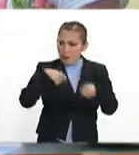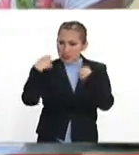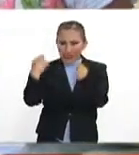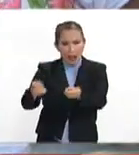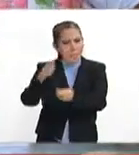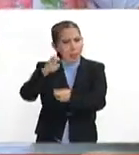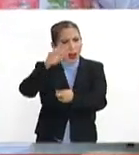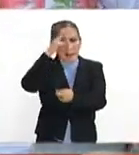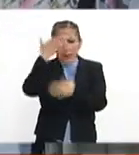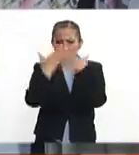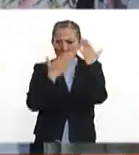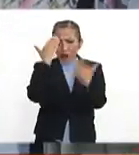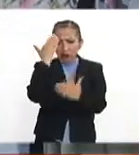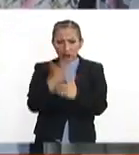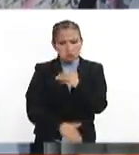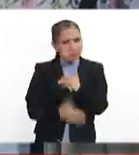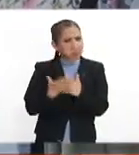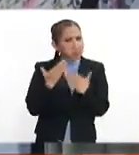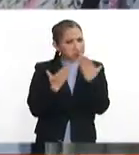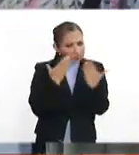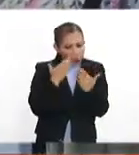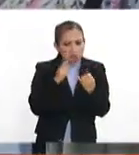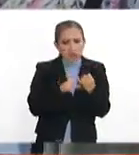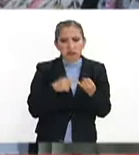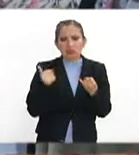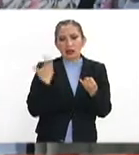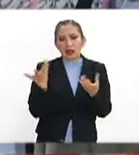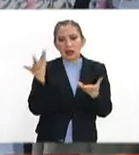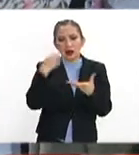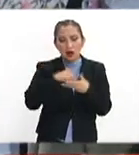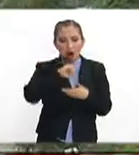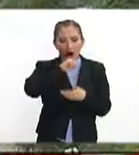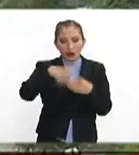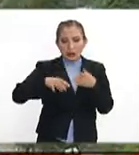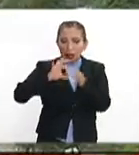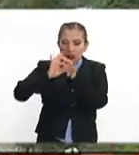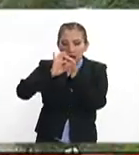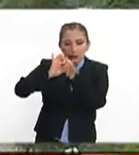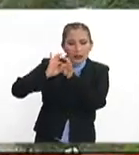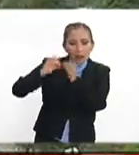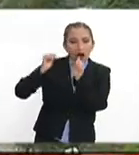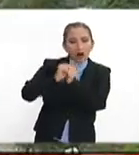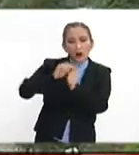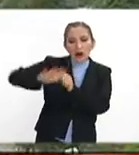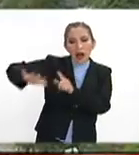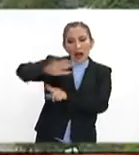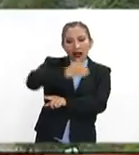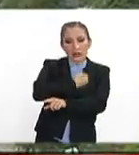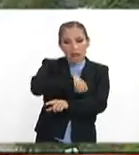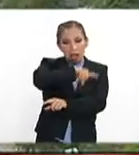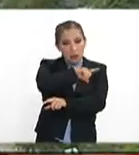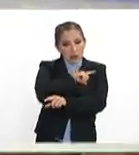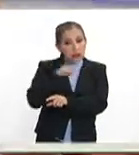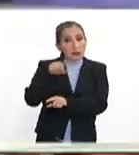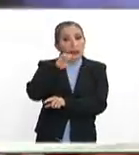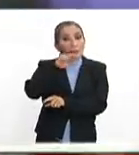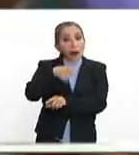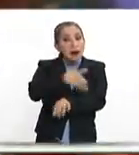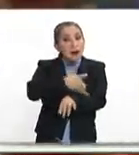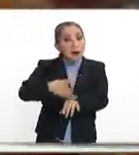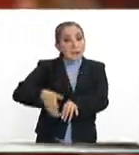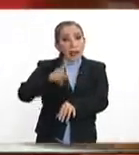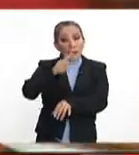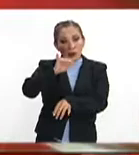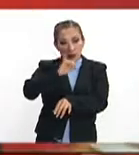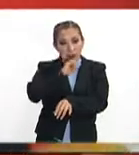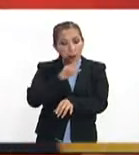esta beca para que concluyan sus estudios. Hemos incorporado una alianza estratégica con el sector salud, de tal manera que la familia